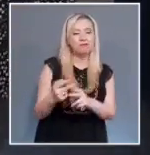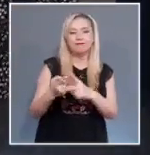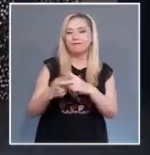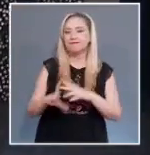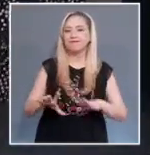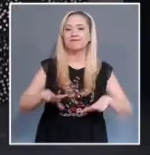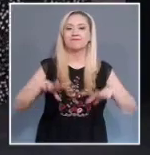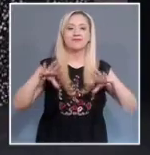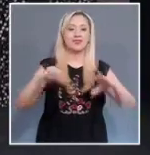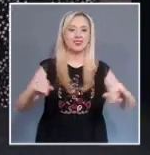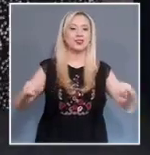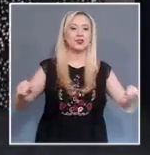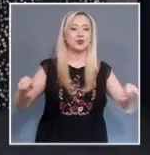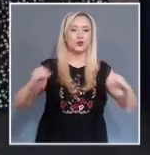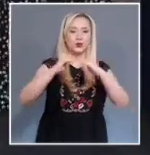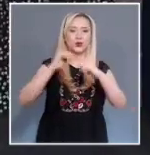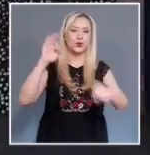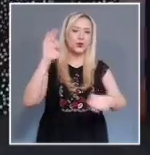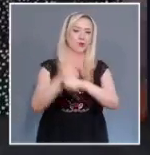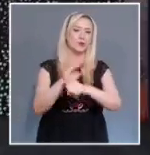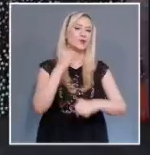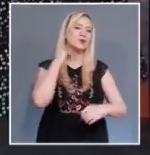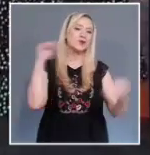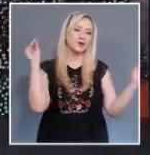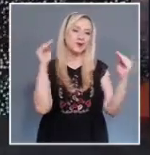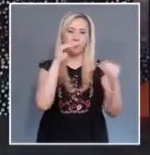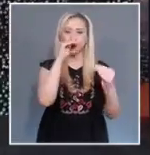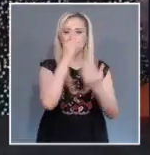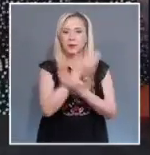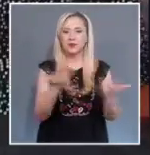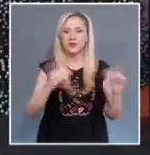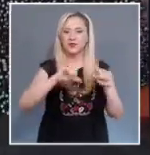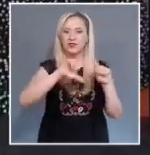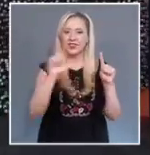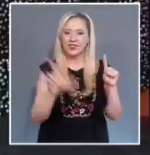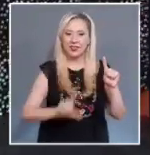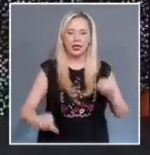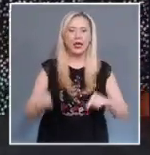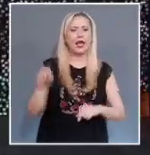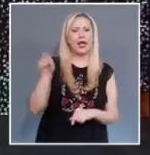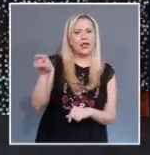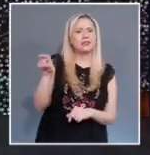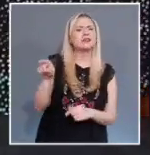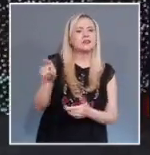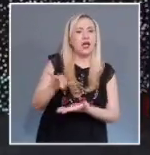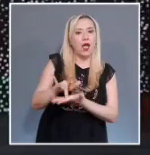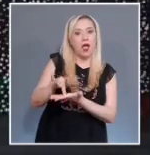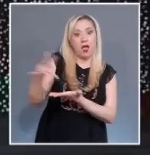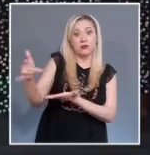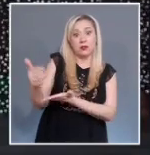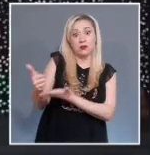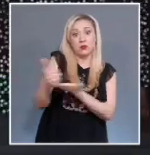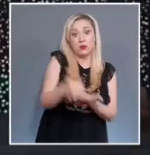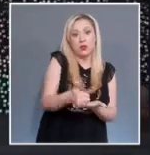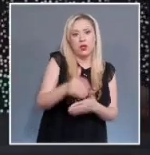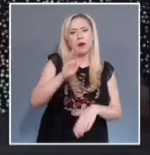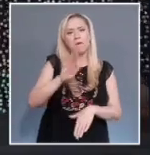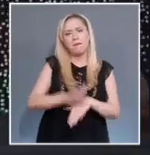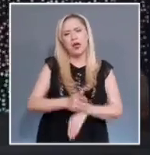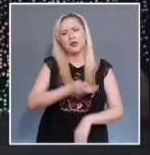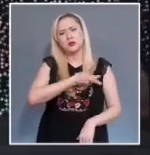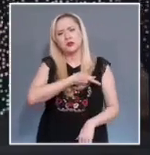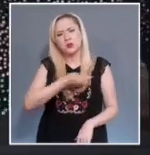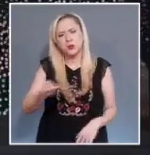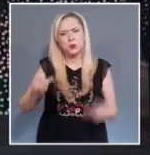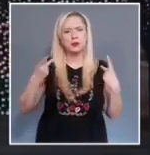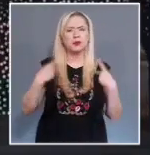Defensoría Pública Federal, una institución que garantiza una defensa adecuada a las personas en situación de vulnerabilidad. Una muestra de ello